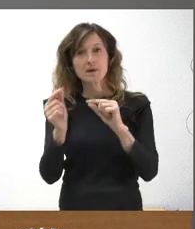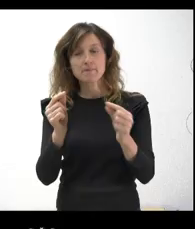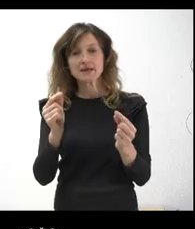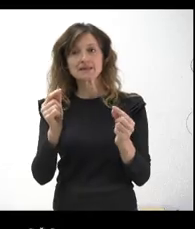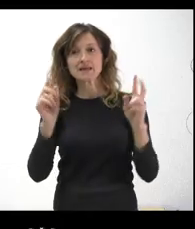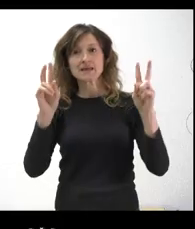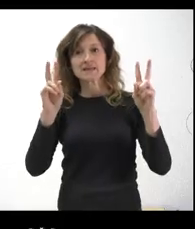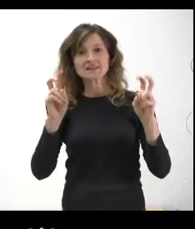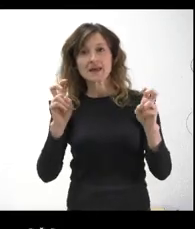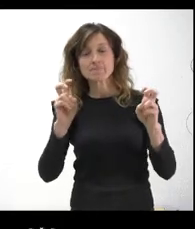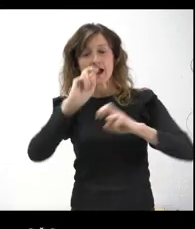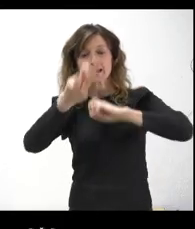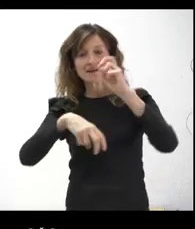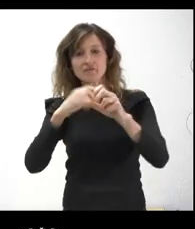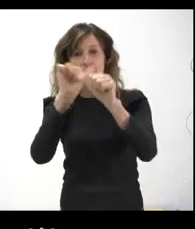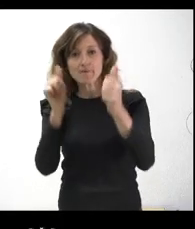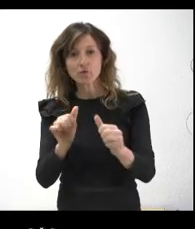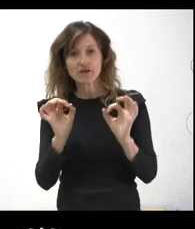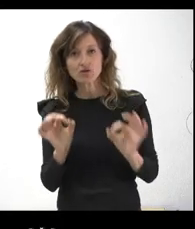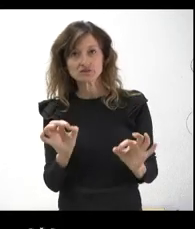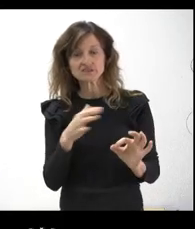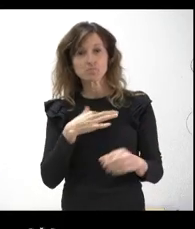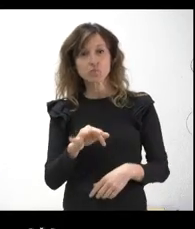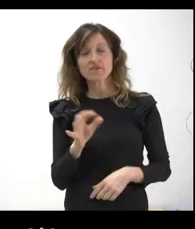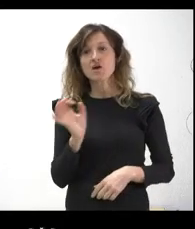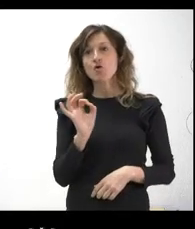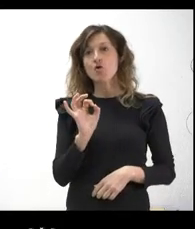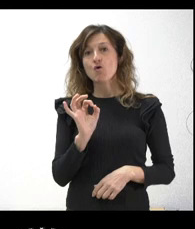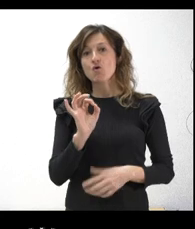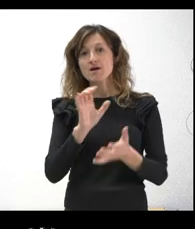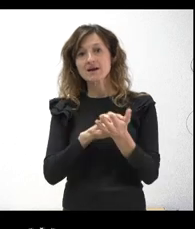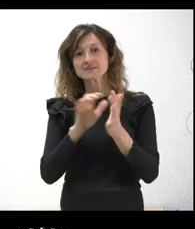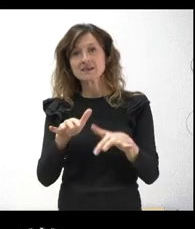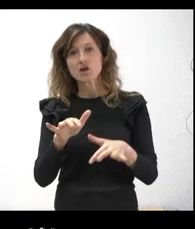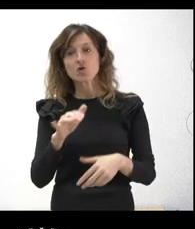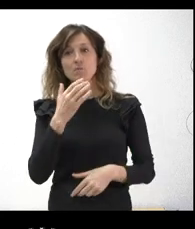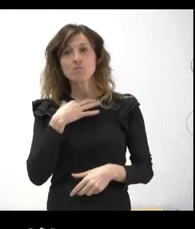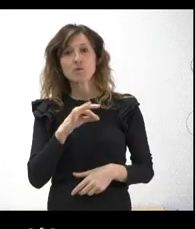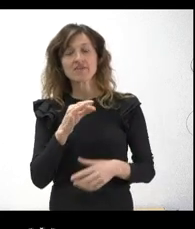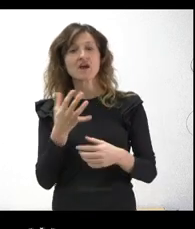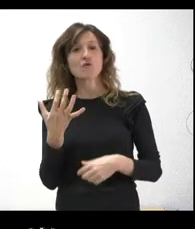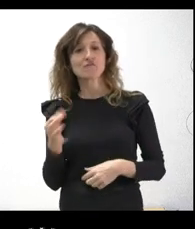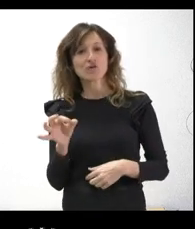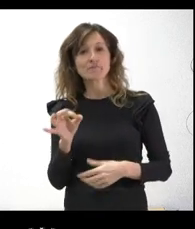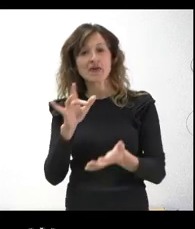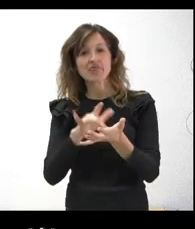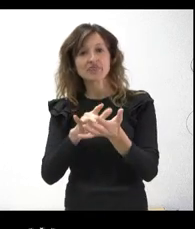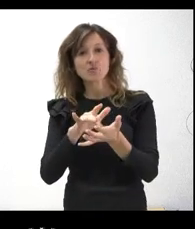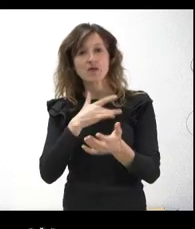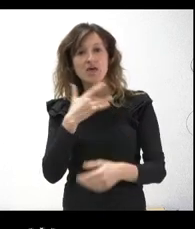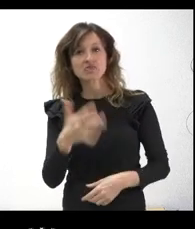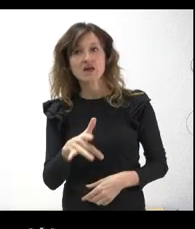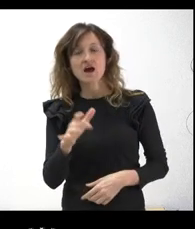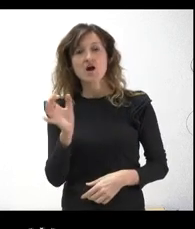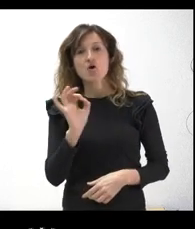cabo una reforma del modelo en sí o se ante esta imposibilidad Castilla León se conformaría con la condenación de su deuda o parte de la misma ante la